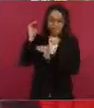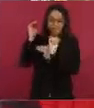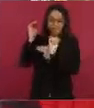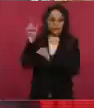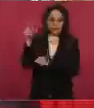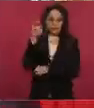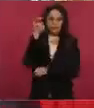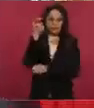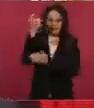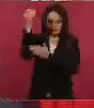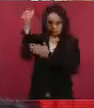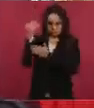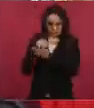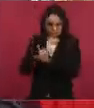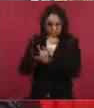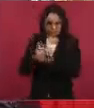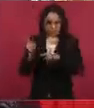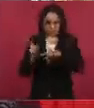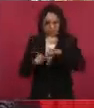y sobre todo